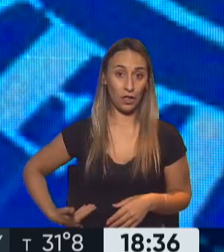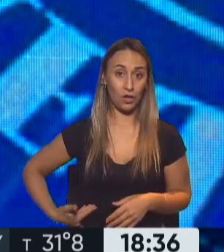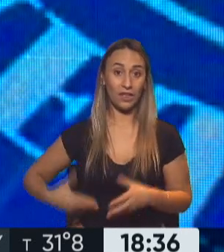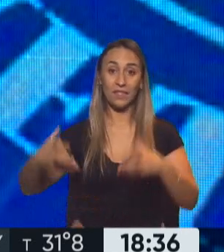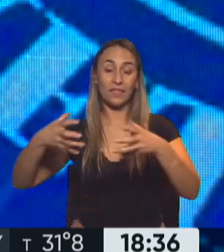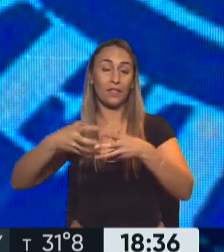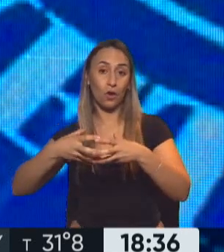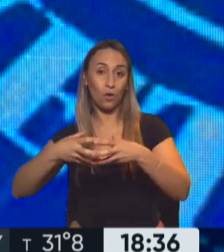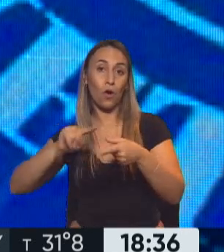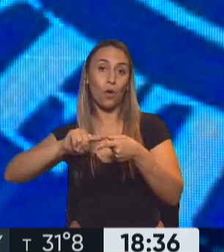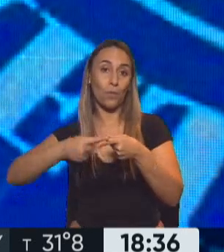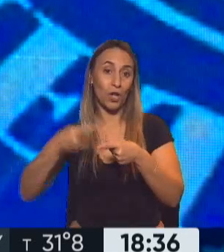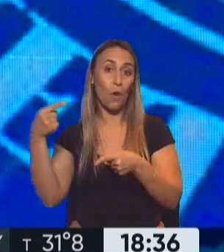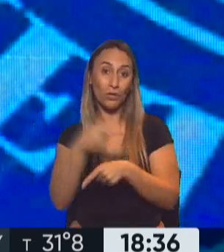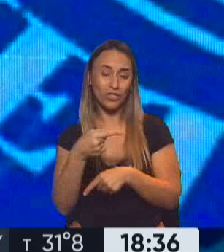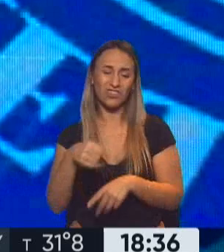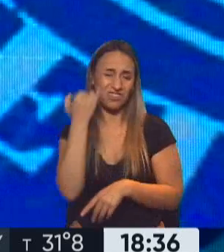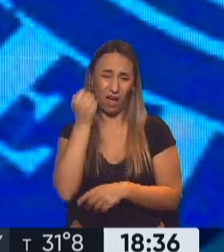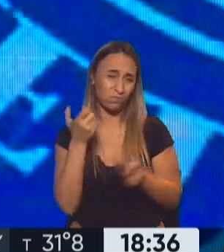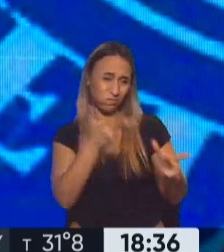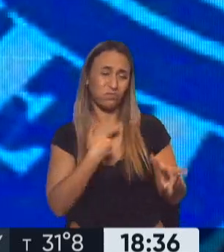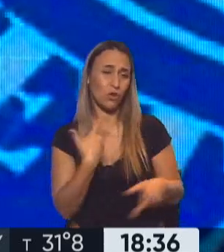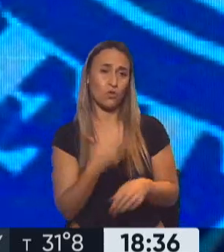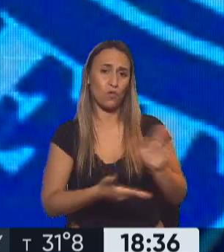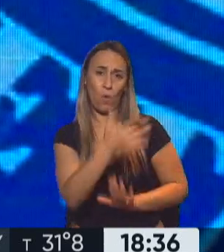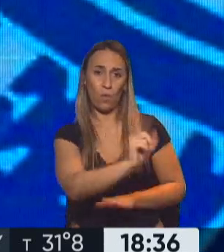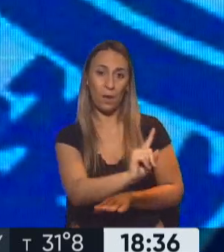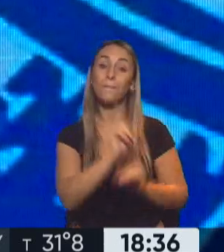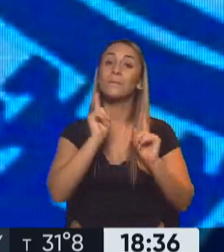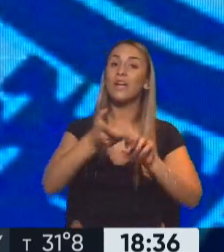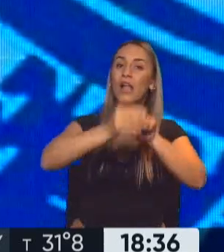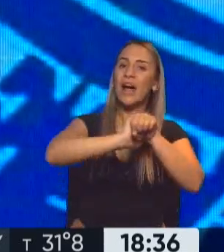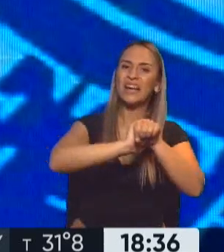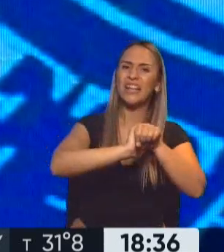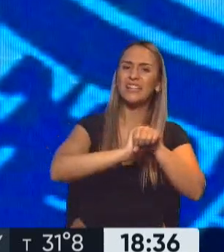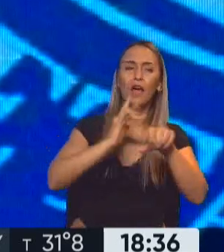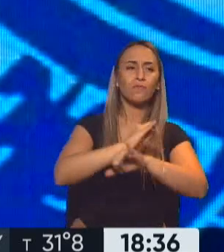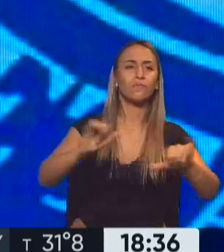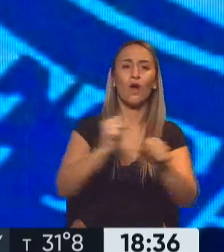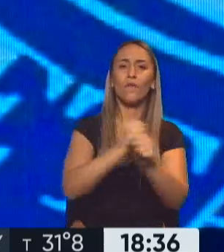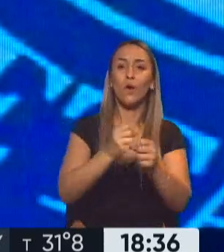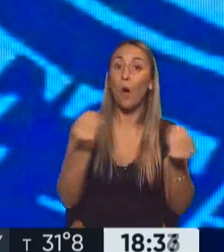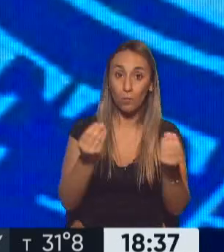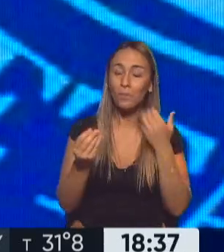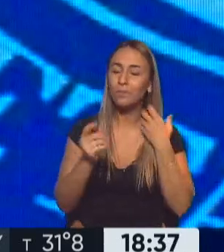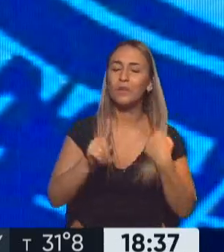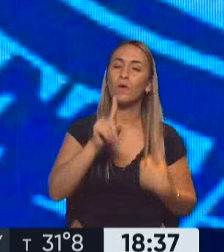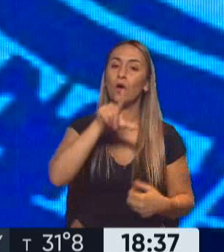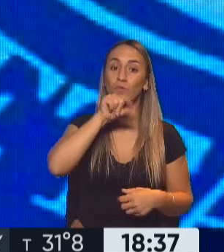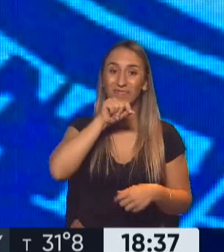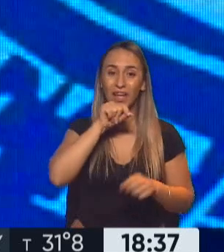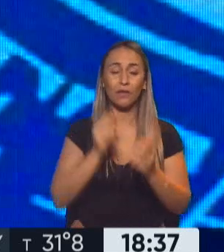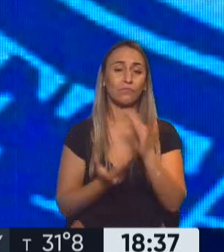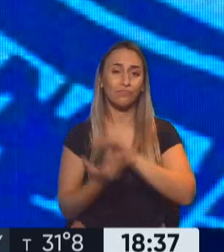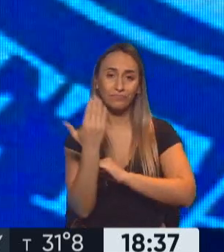ya confirmaron que no van a ir. Pero Horacio Rodríguez Larreta lo hizo a través de su cuenta de Twitter y han salido también desde el oficialismo a cruzarlo